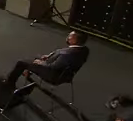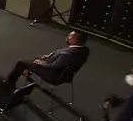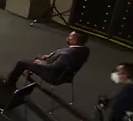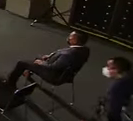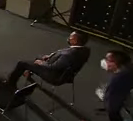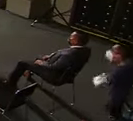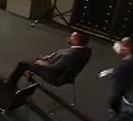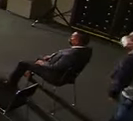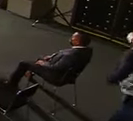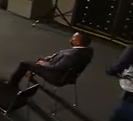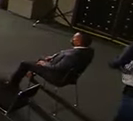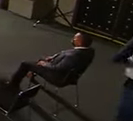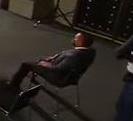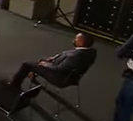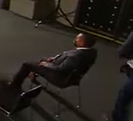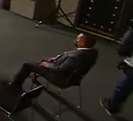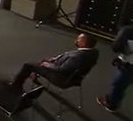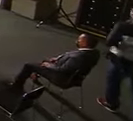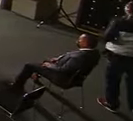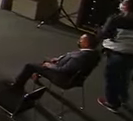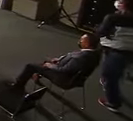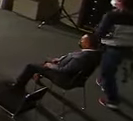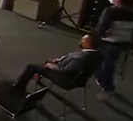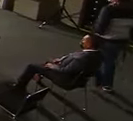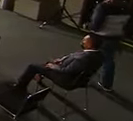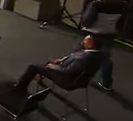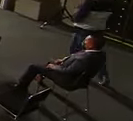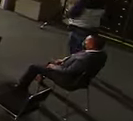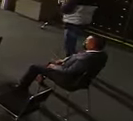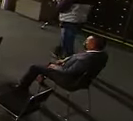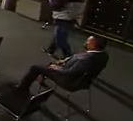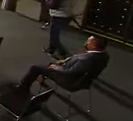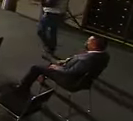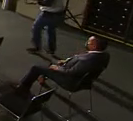La construcción del aeropuerto de Texcoco.